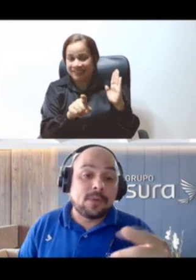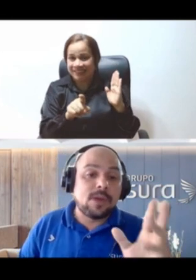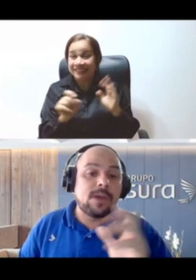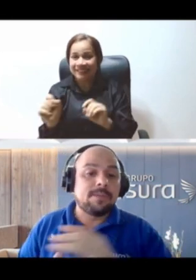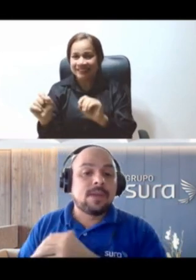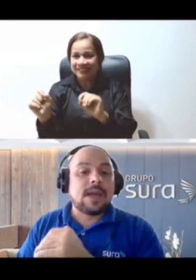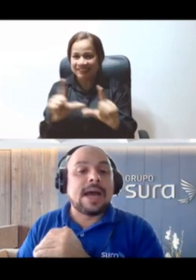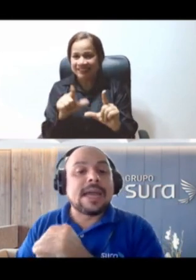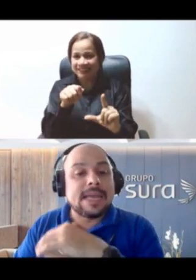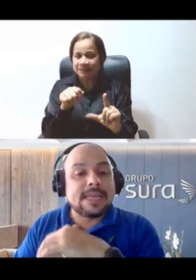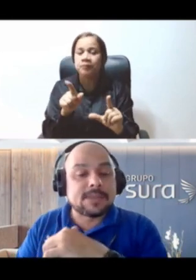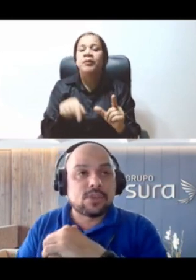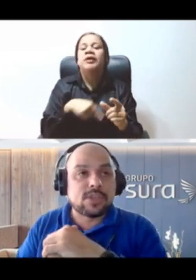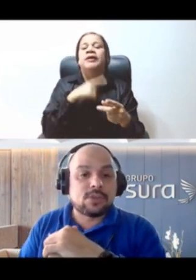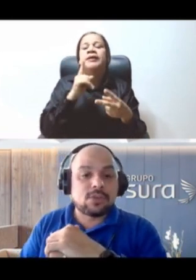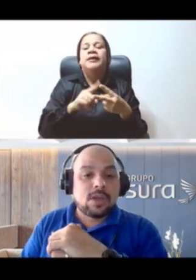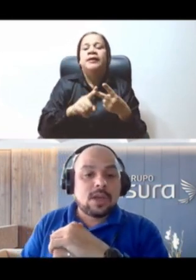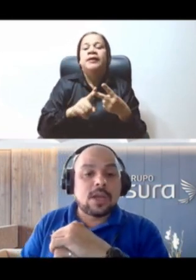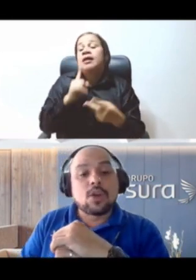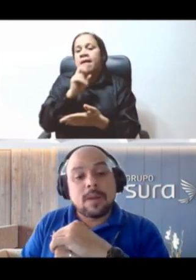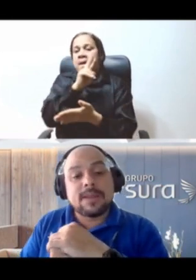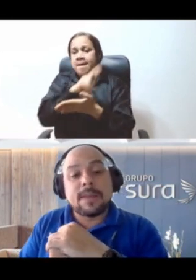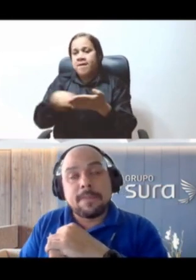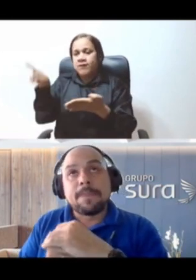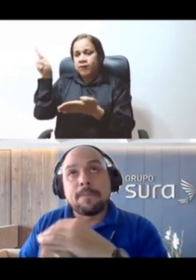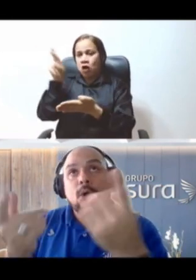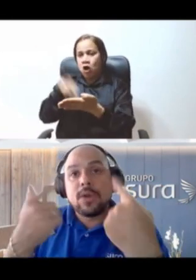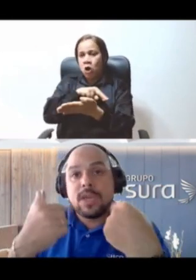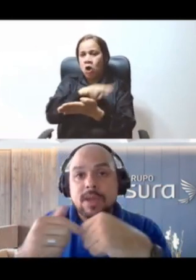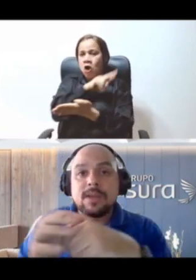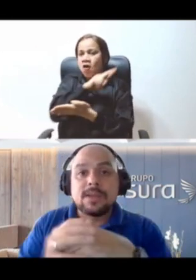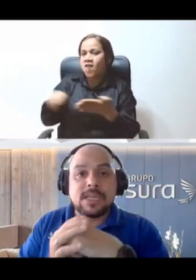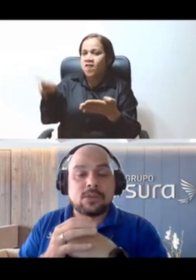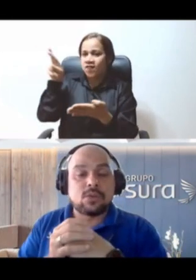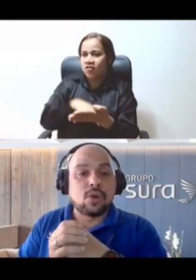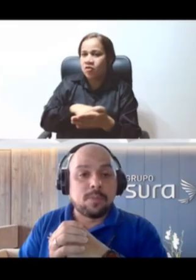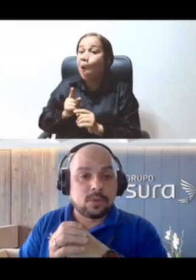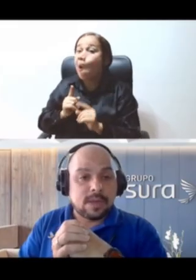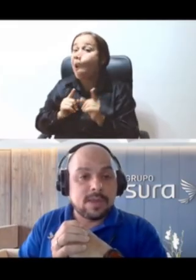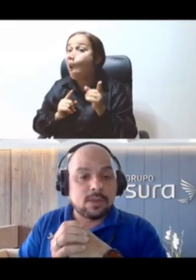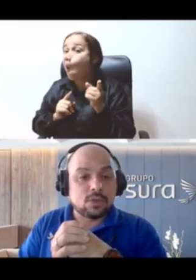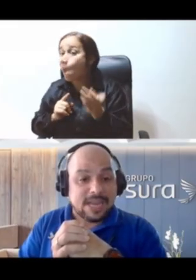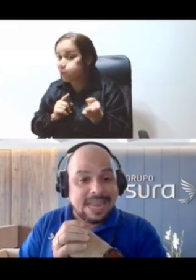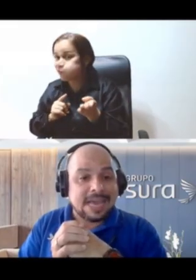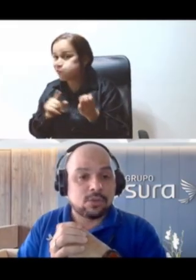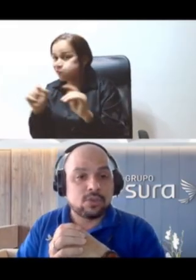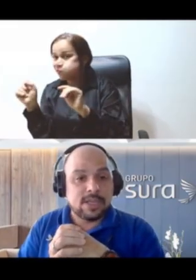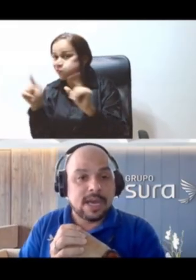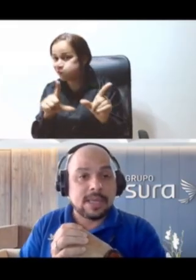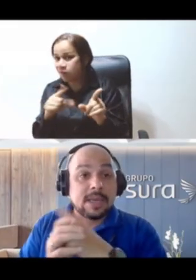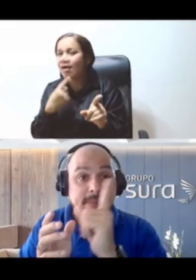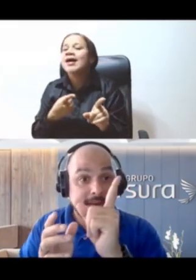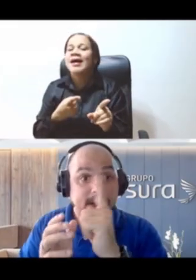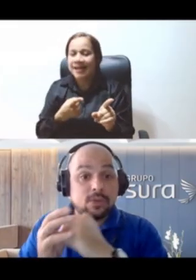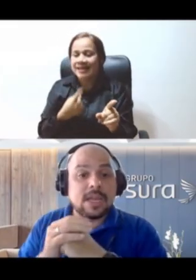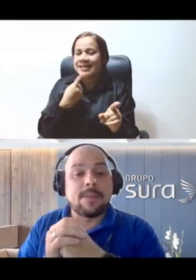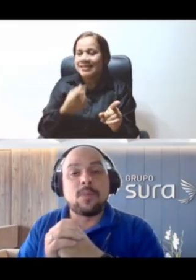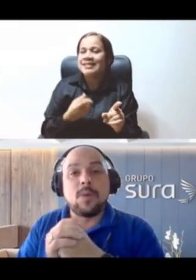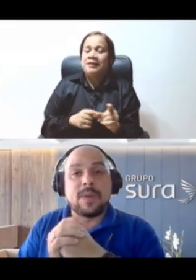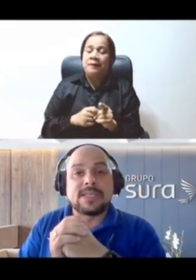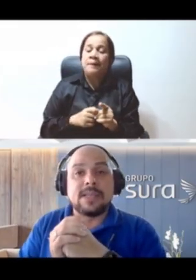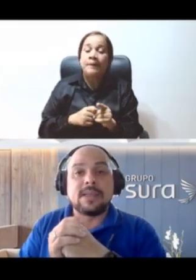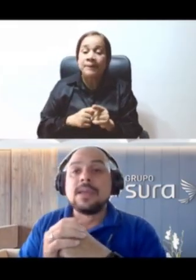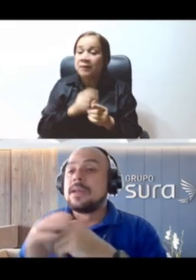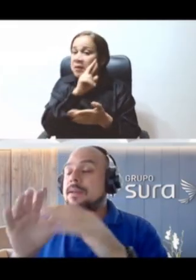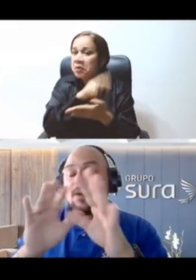mandar, también prohíbe. Hay leyes, muchachos, que normalmente prohíben ciertos comportamientos en la sociedad, para que